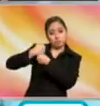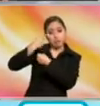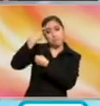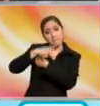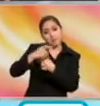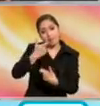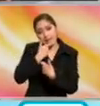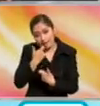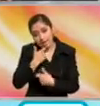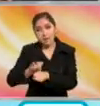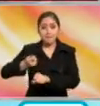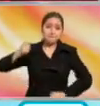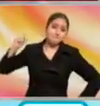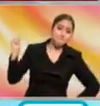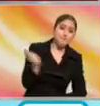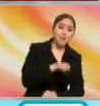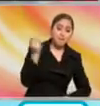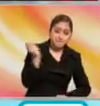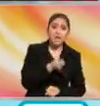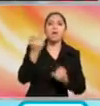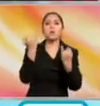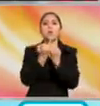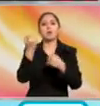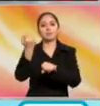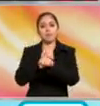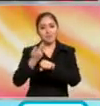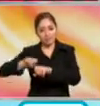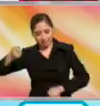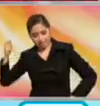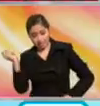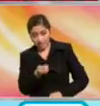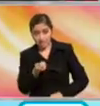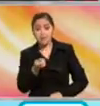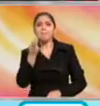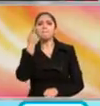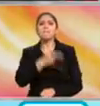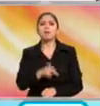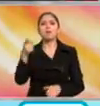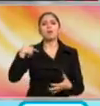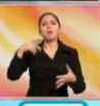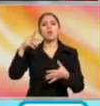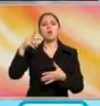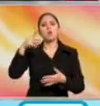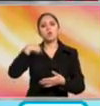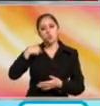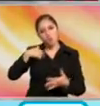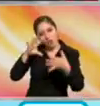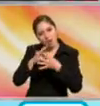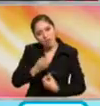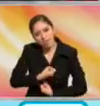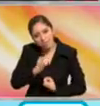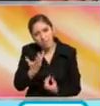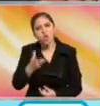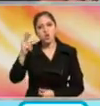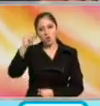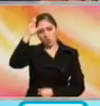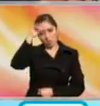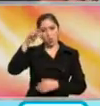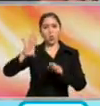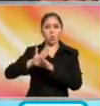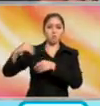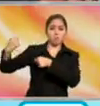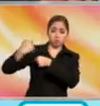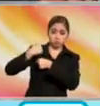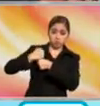risas, cinturonazos y chanclazos, ¿sí? Y se queja un poco de esto, se queja de el maltrato de